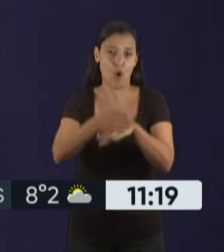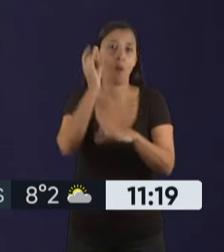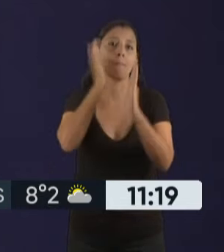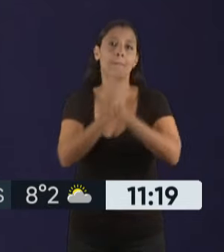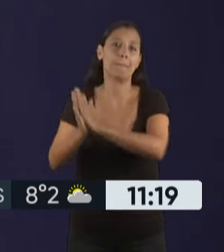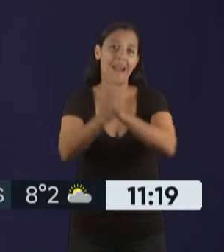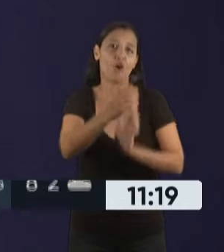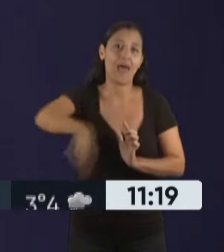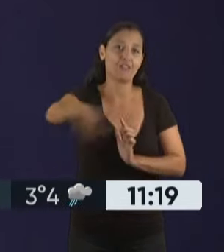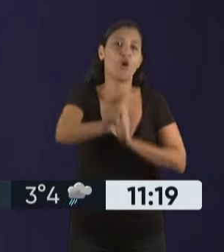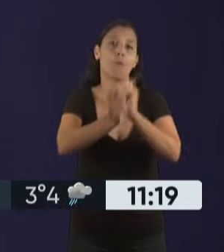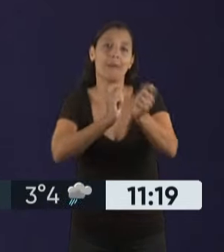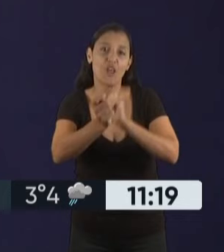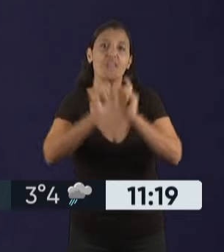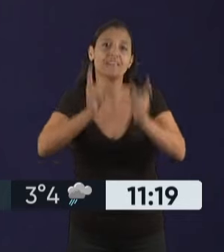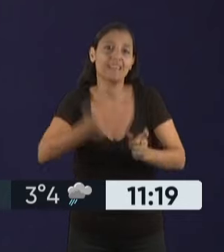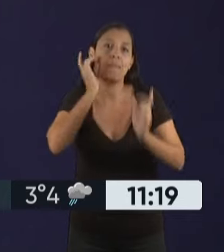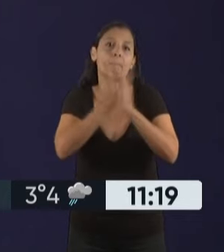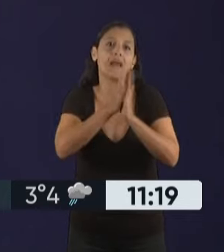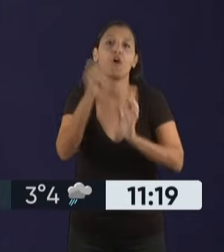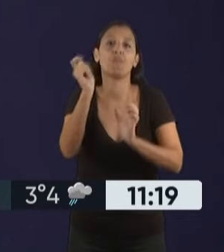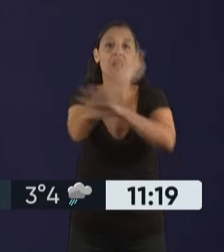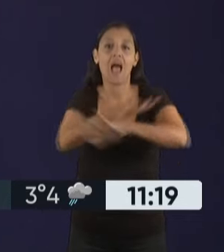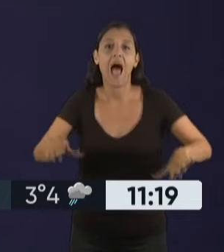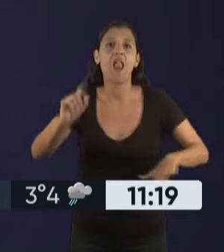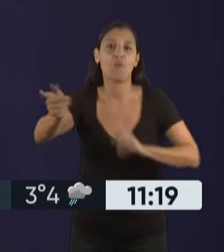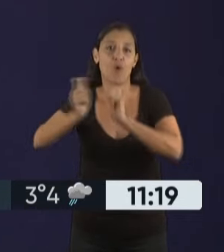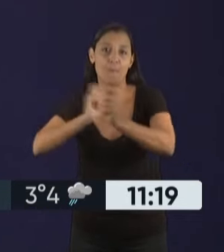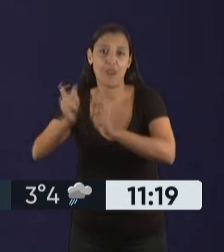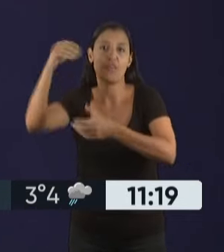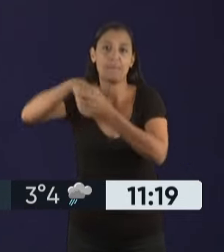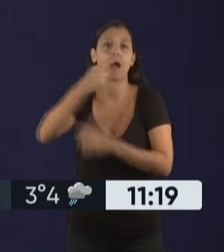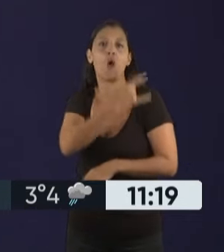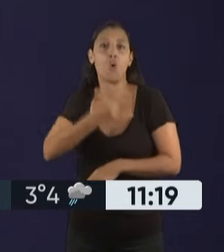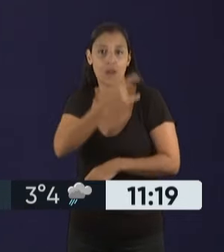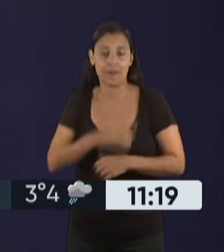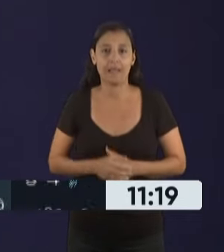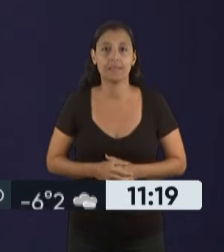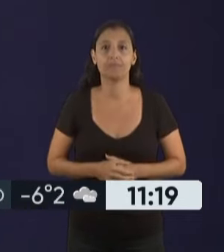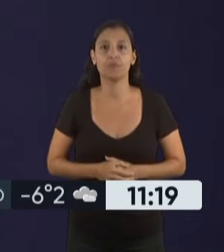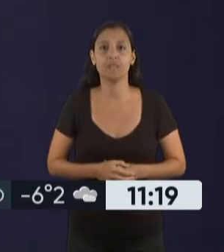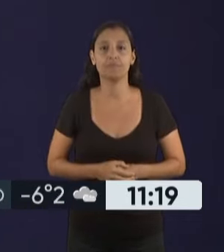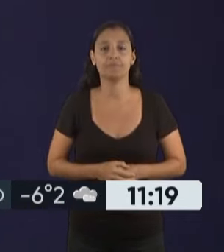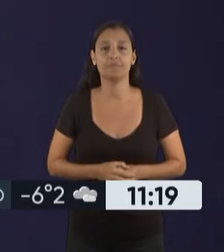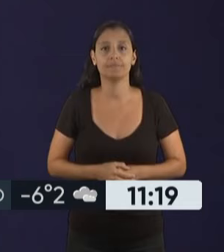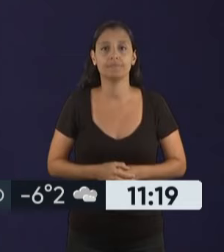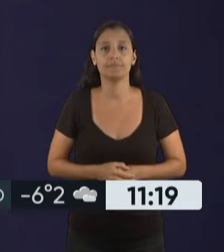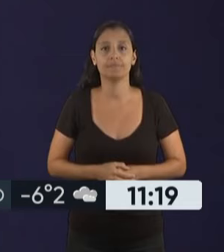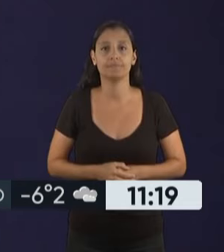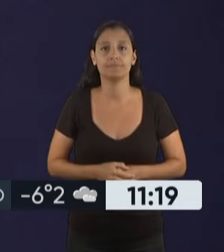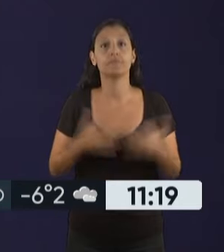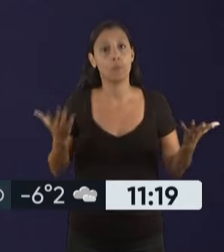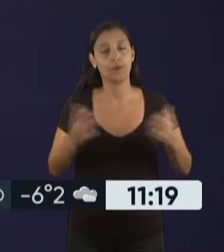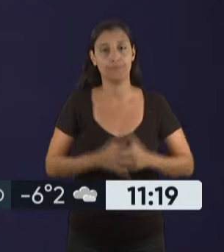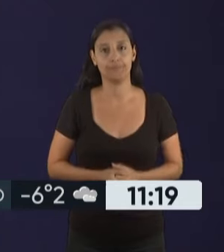periodistas y perdón también a los alumnos de periodismo de la Universidad de la uses verdad e